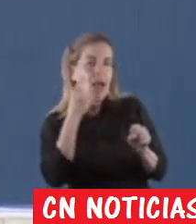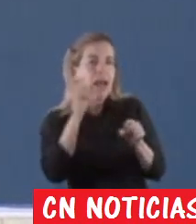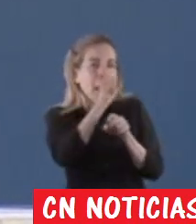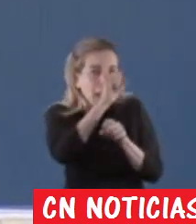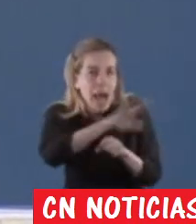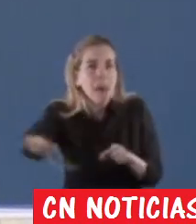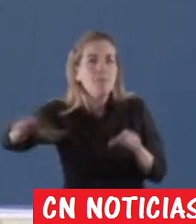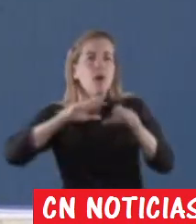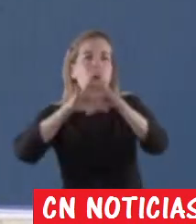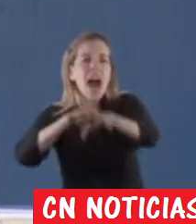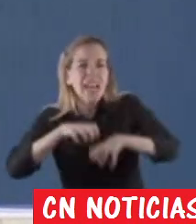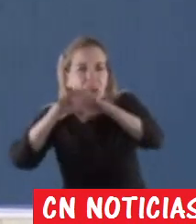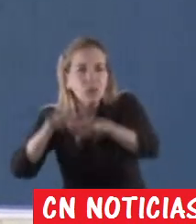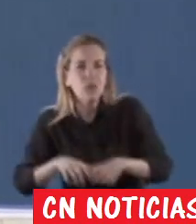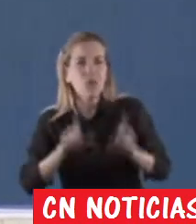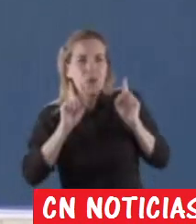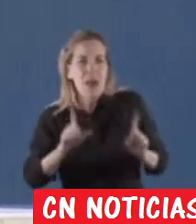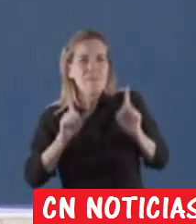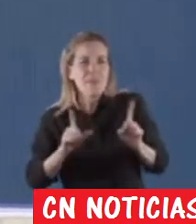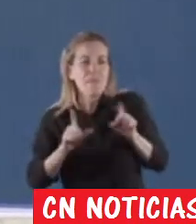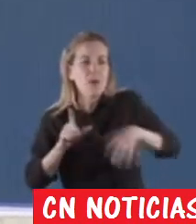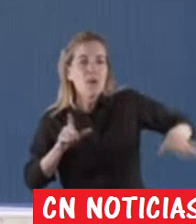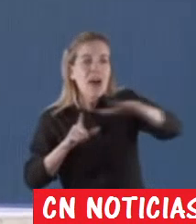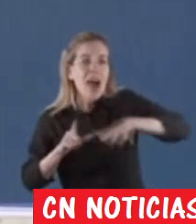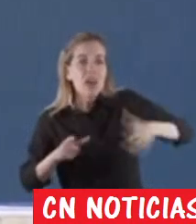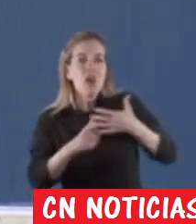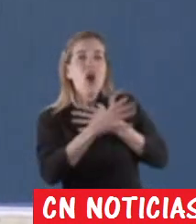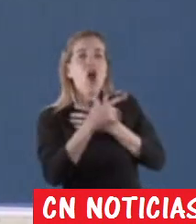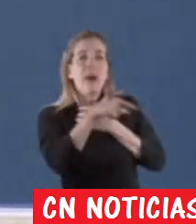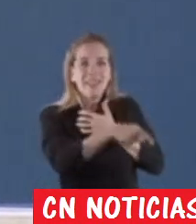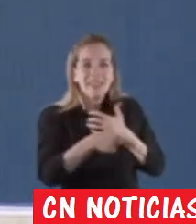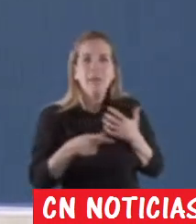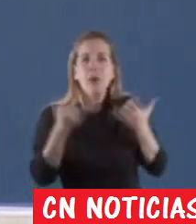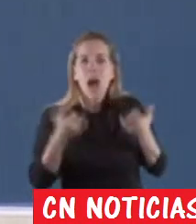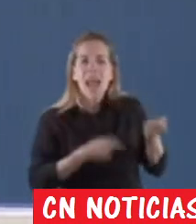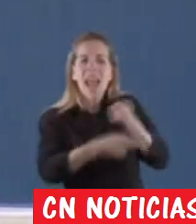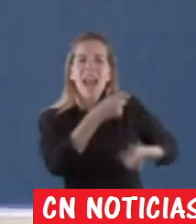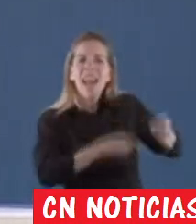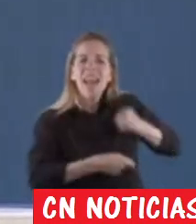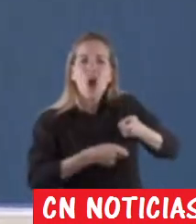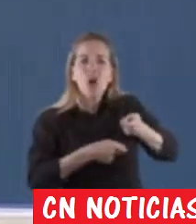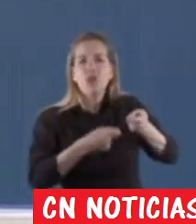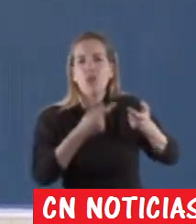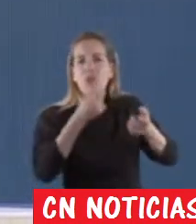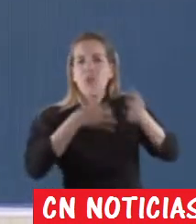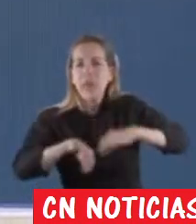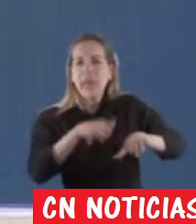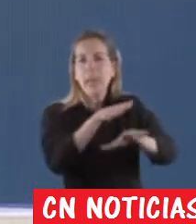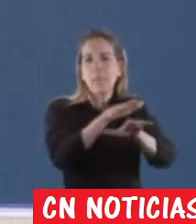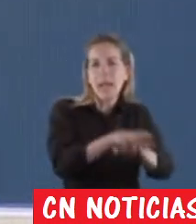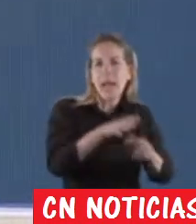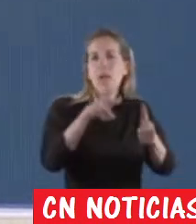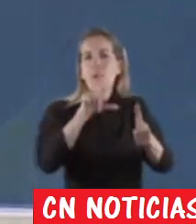que están en Lomas de Zamora con sus distintas cadenas de locales, de ventas de carne, de pescado, de